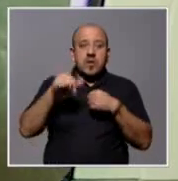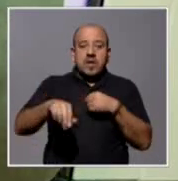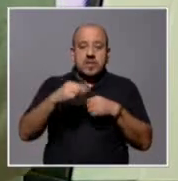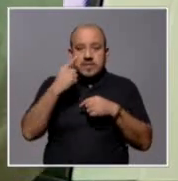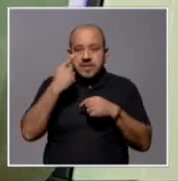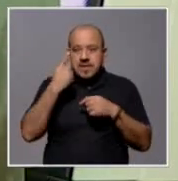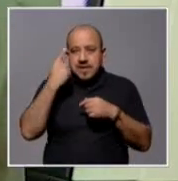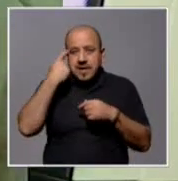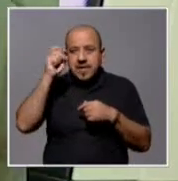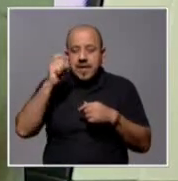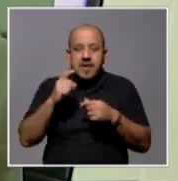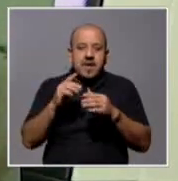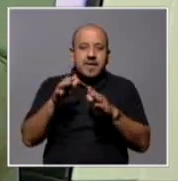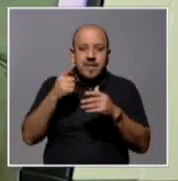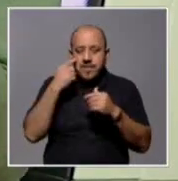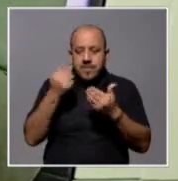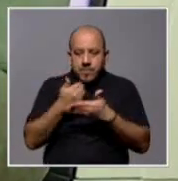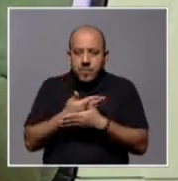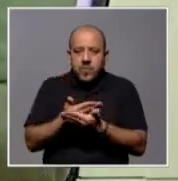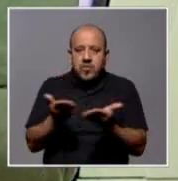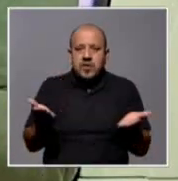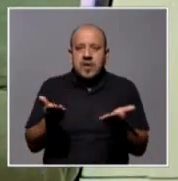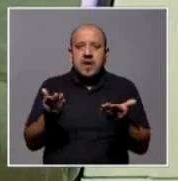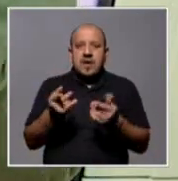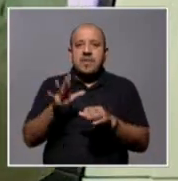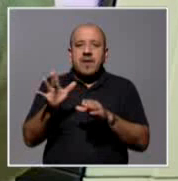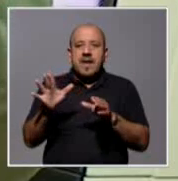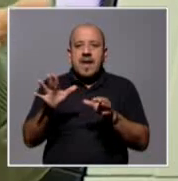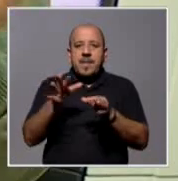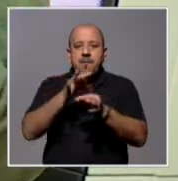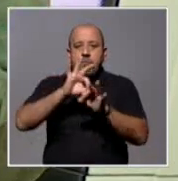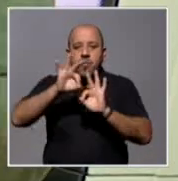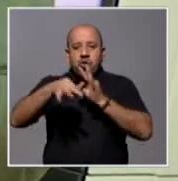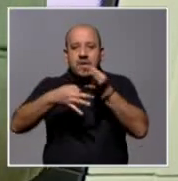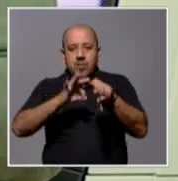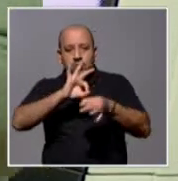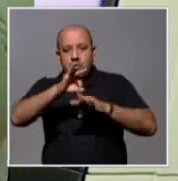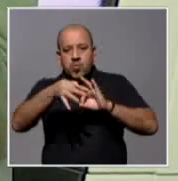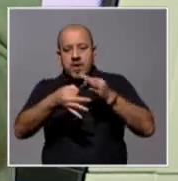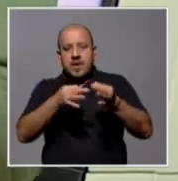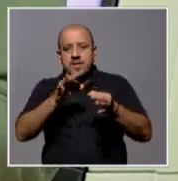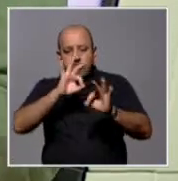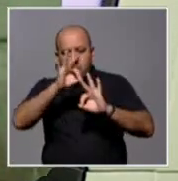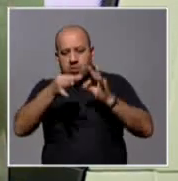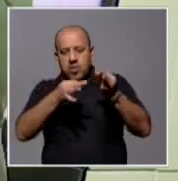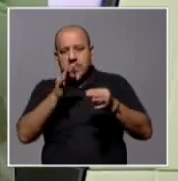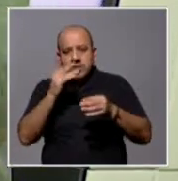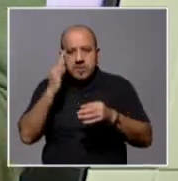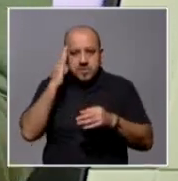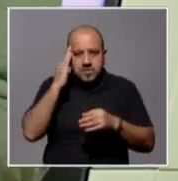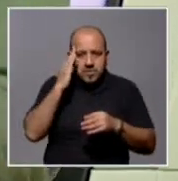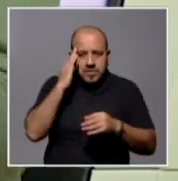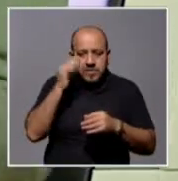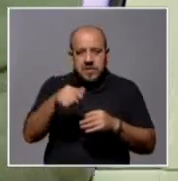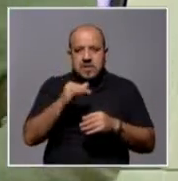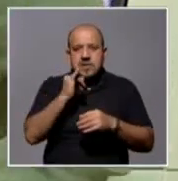alta sensibilidad, ojos, como decían, de sensibilidad molecular a los médicos, que supieran si había algún